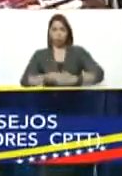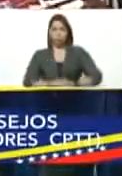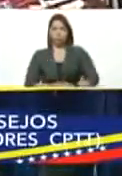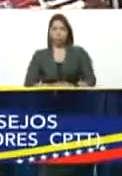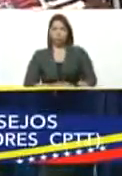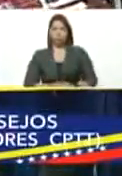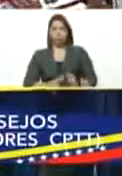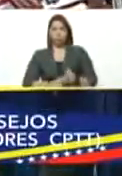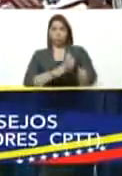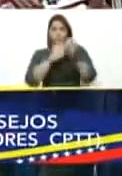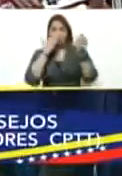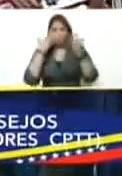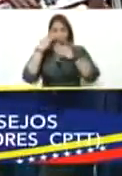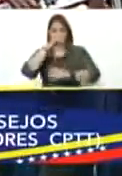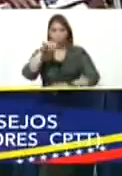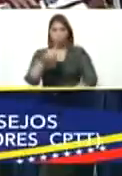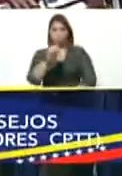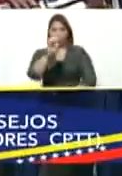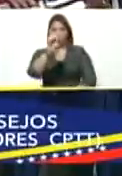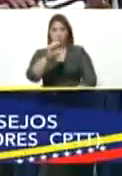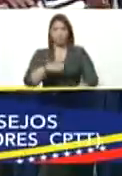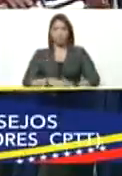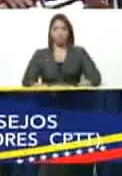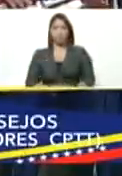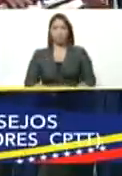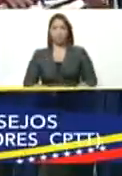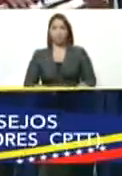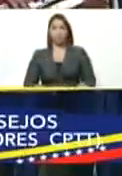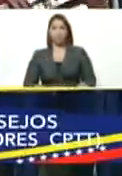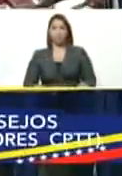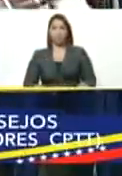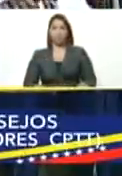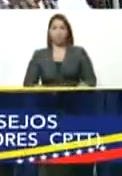liderado por José Luis Bermúdez,